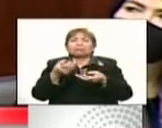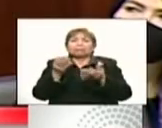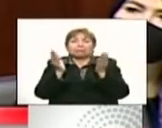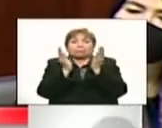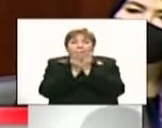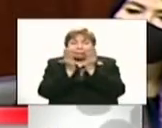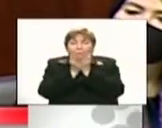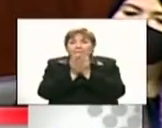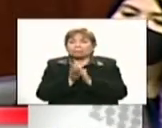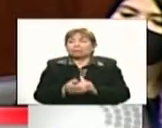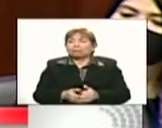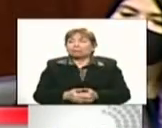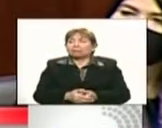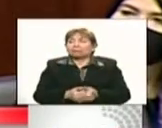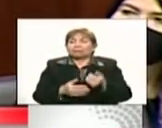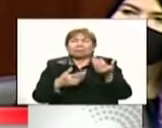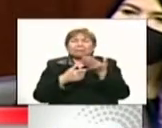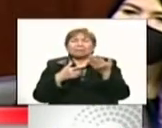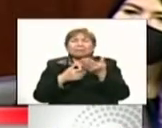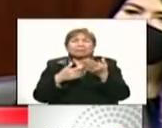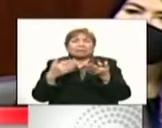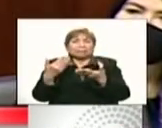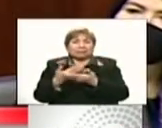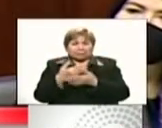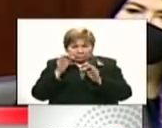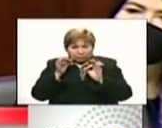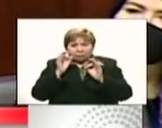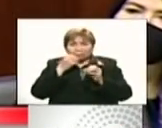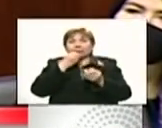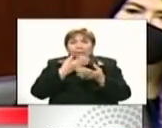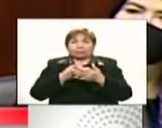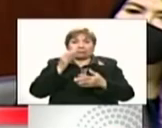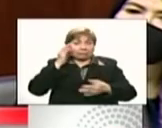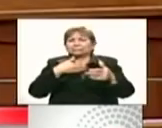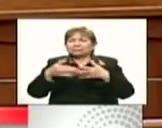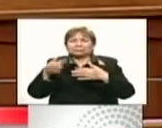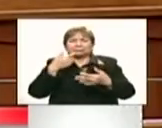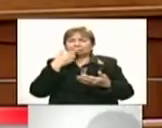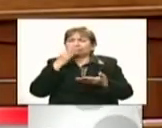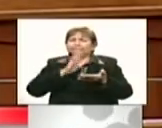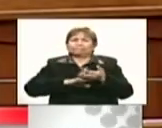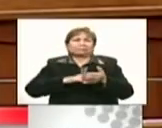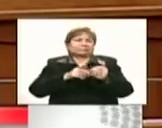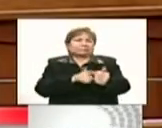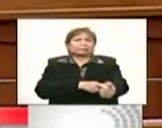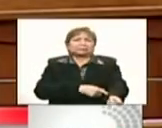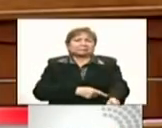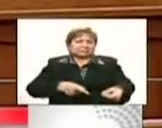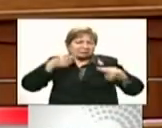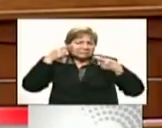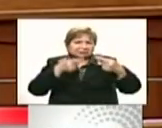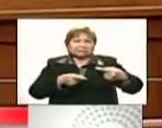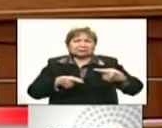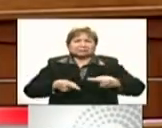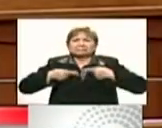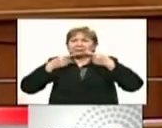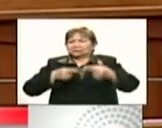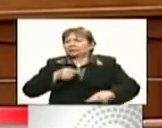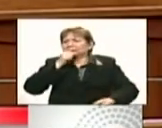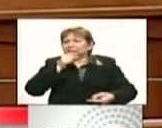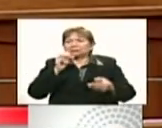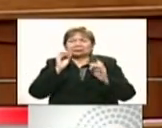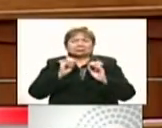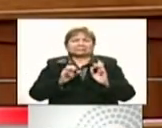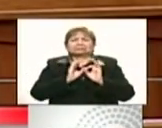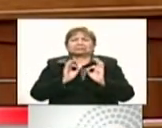sacar las firmas, pueden sacar las firmas, pero eso tiene que pasar luego. Supongamos que consiguen las firmas del 0.3 es, de la población.